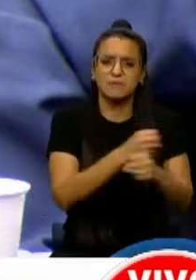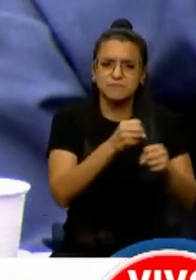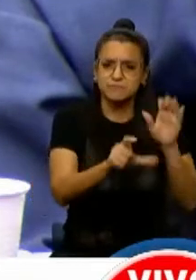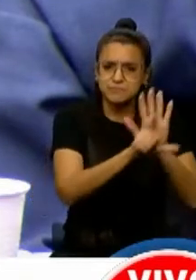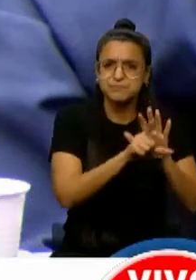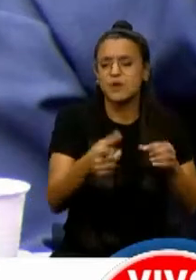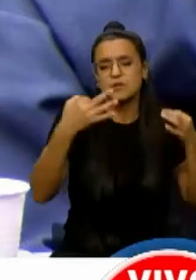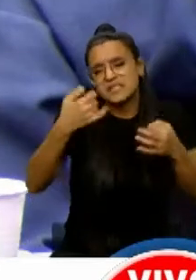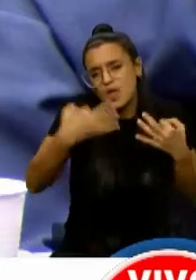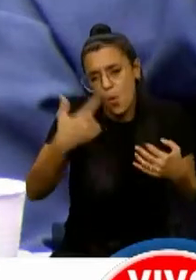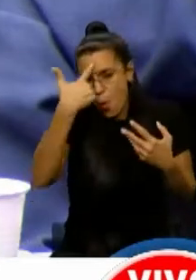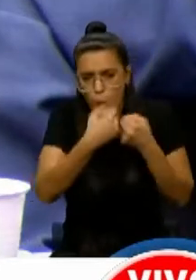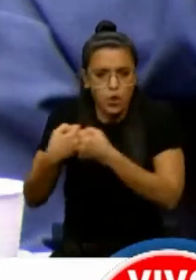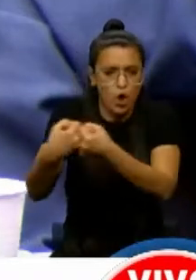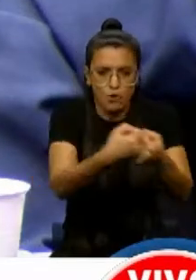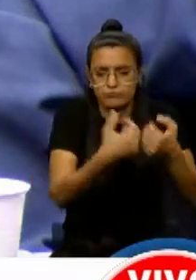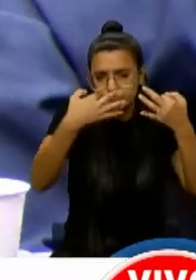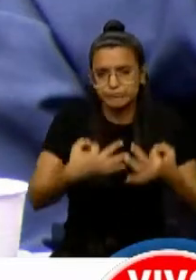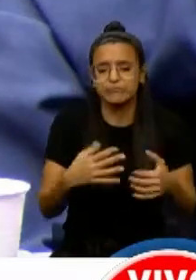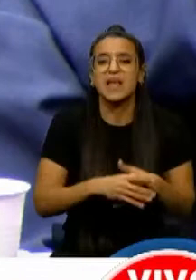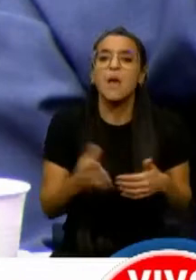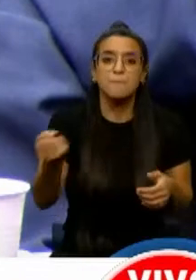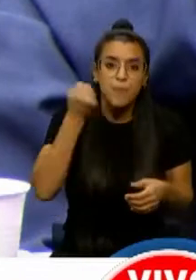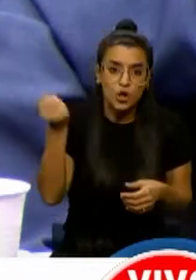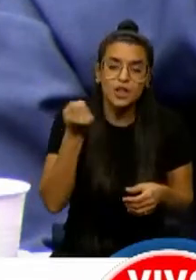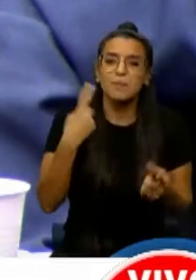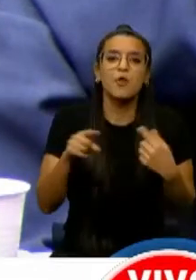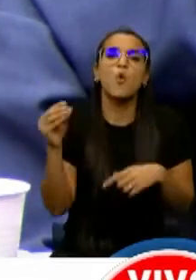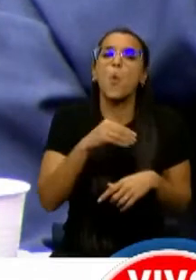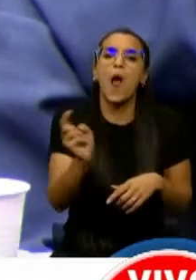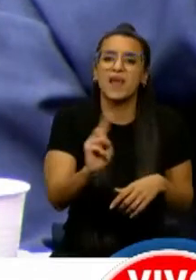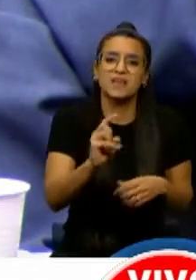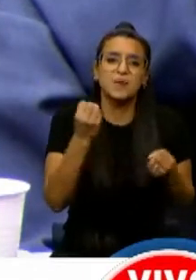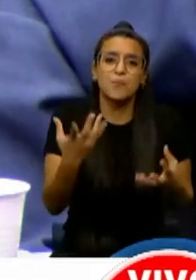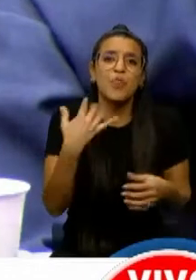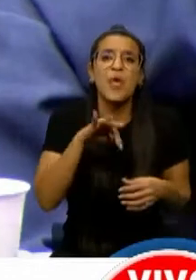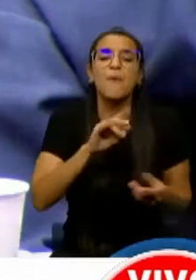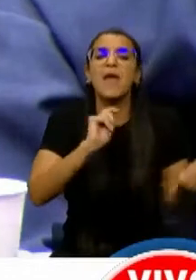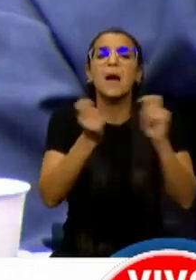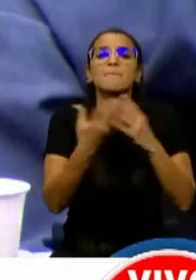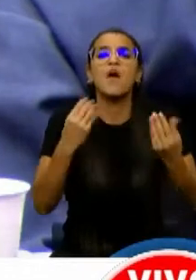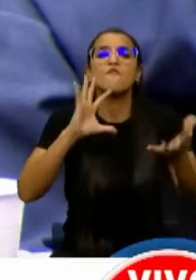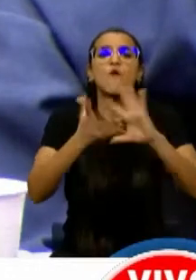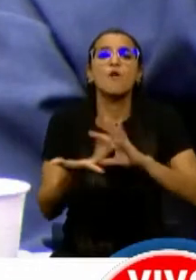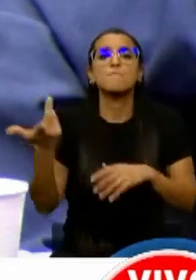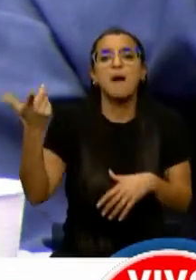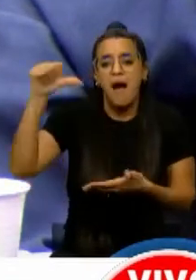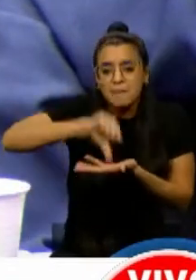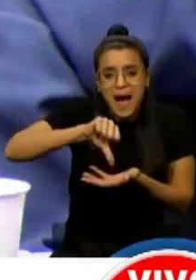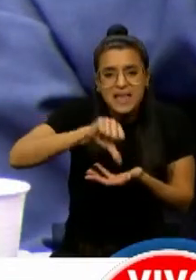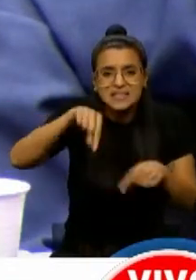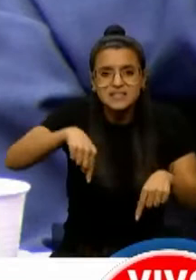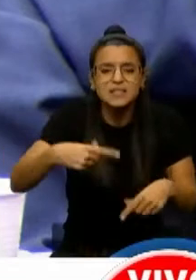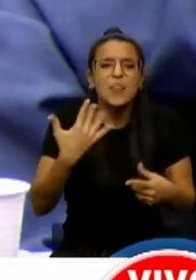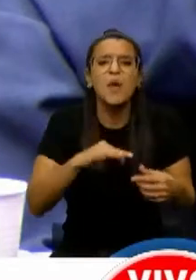que con unanimidad, es muy importante, pero no alcanza, porque lo que hay que cambiar es el modelo de país. Tenemos